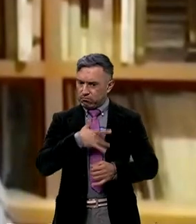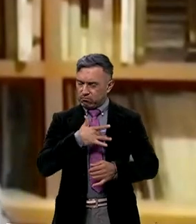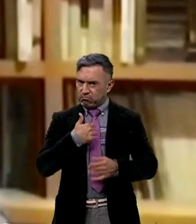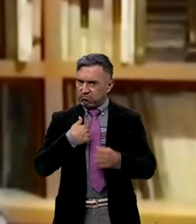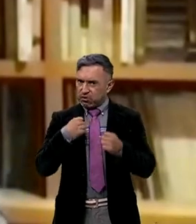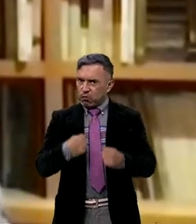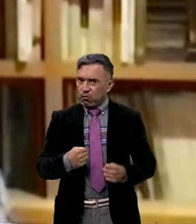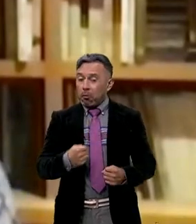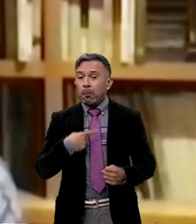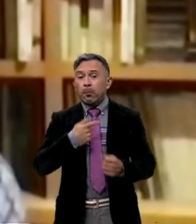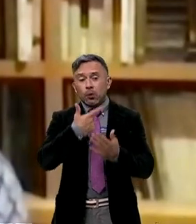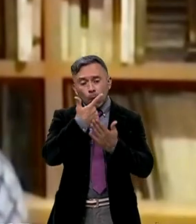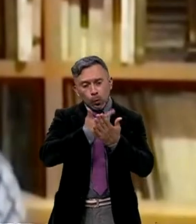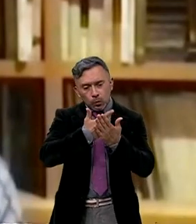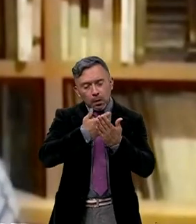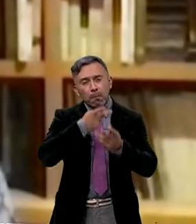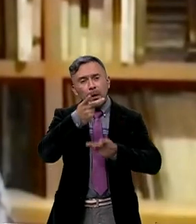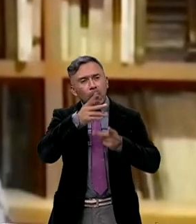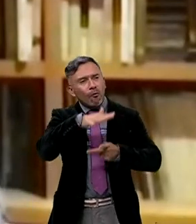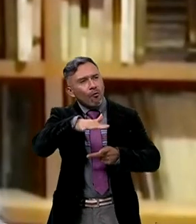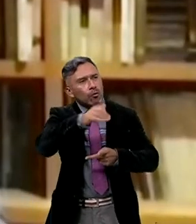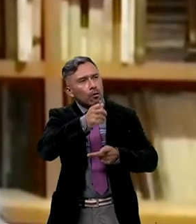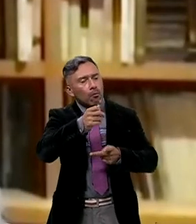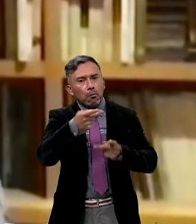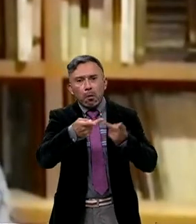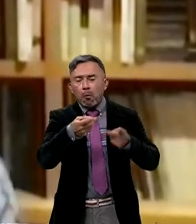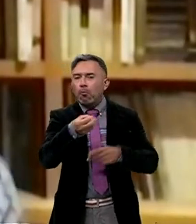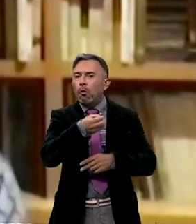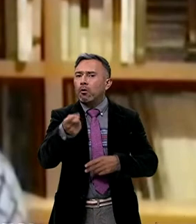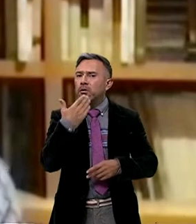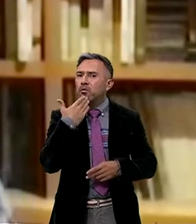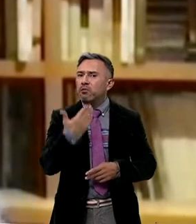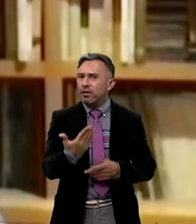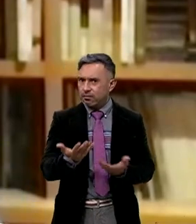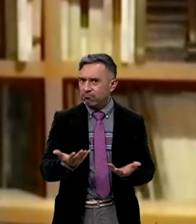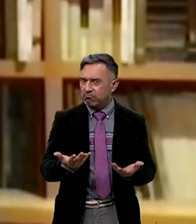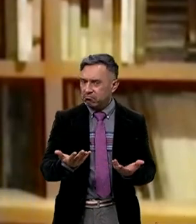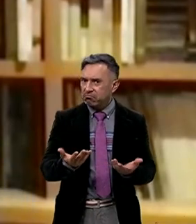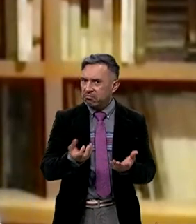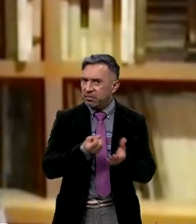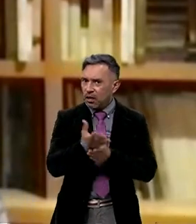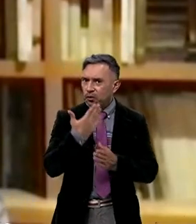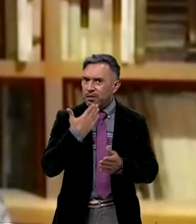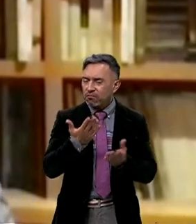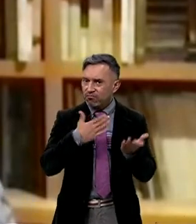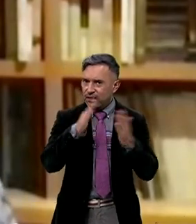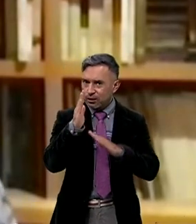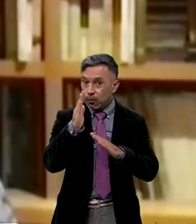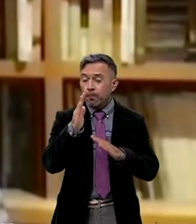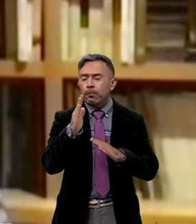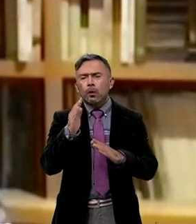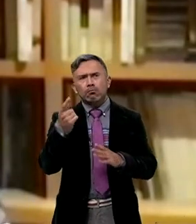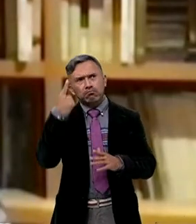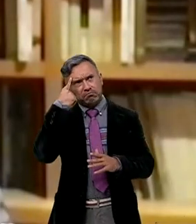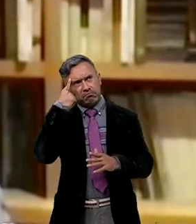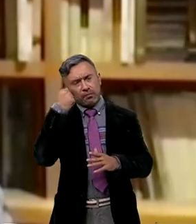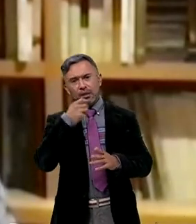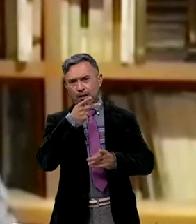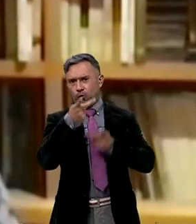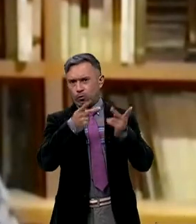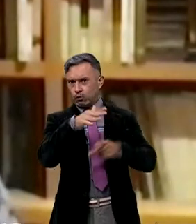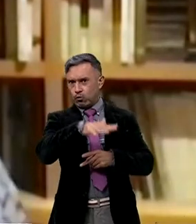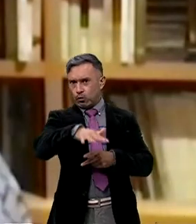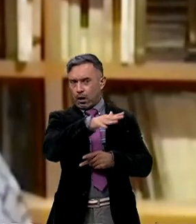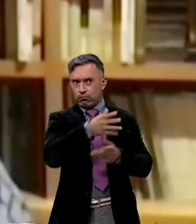el punto de vista organizativo ahora yo me pregunto porque si estamos convencidos de que la consulta es un éxito